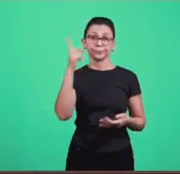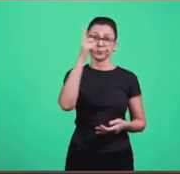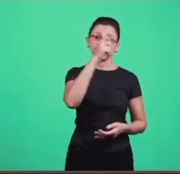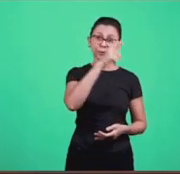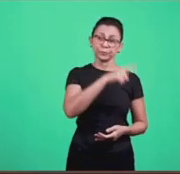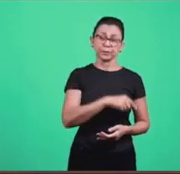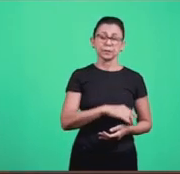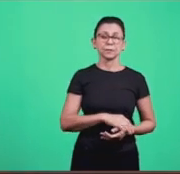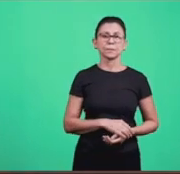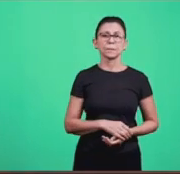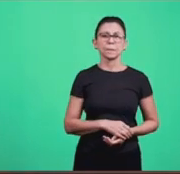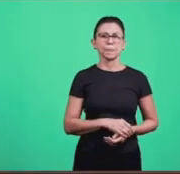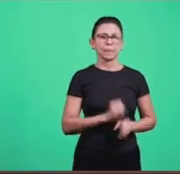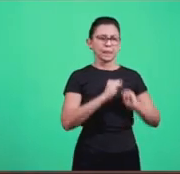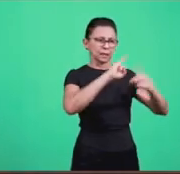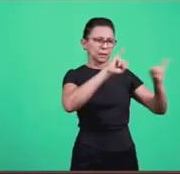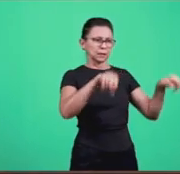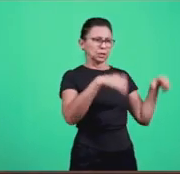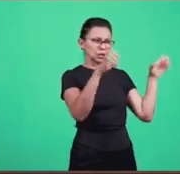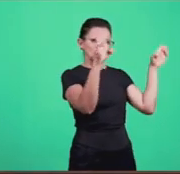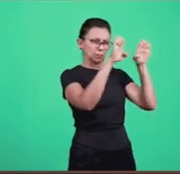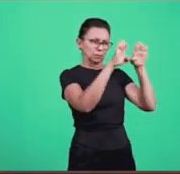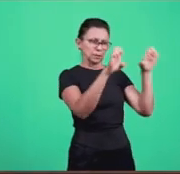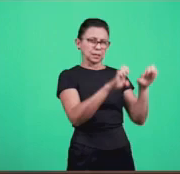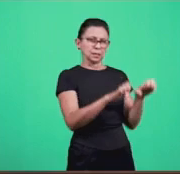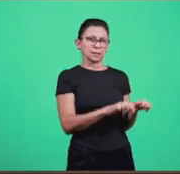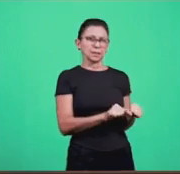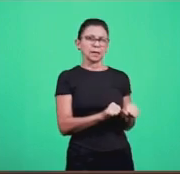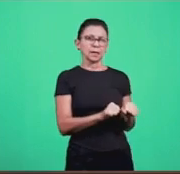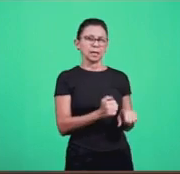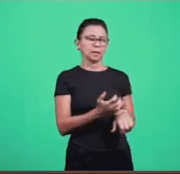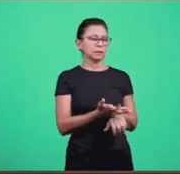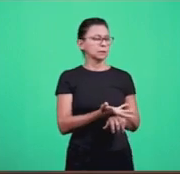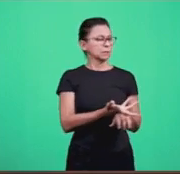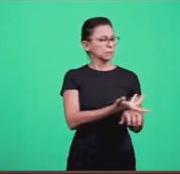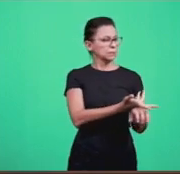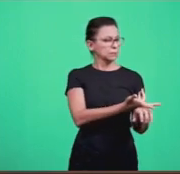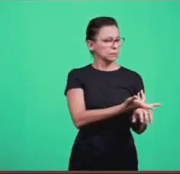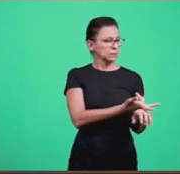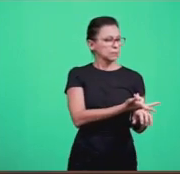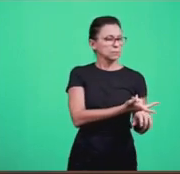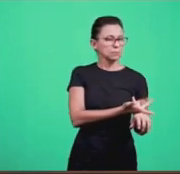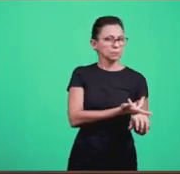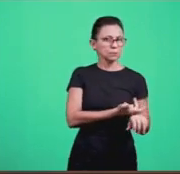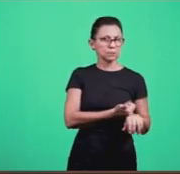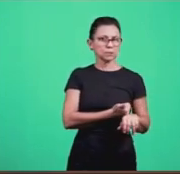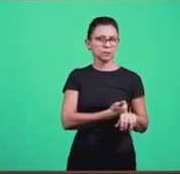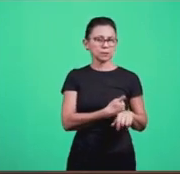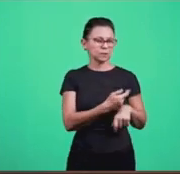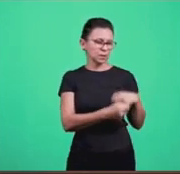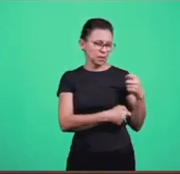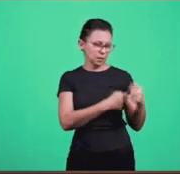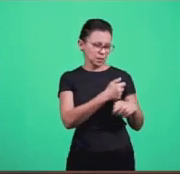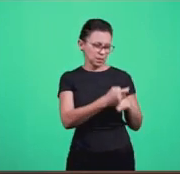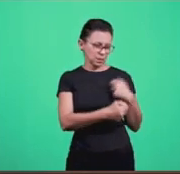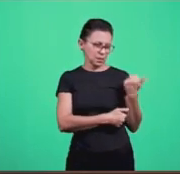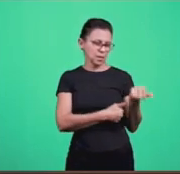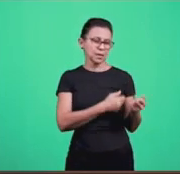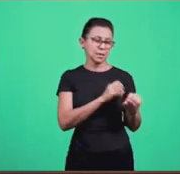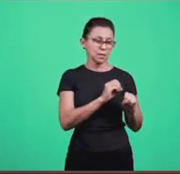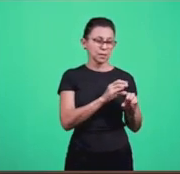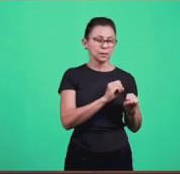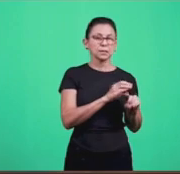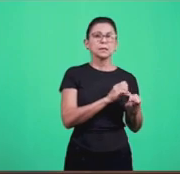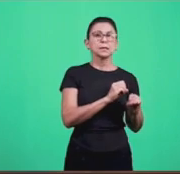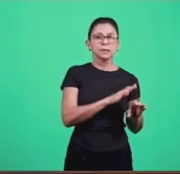distante, no. A pesar de que Jezabel ha querido engañar, enseñar,